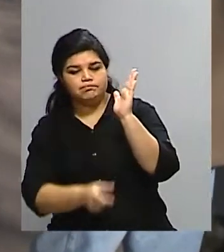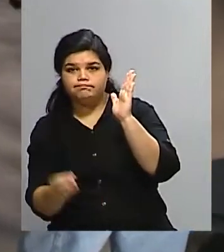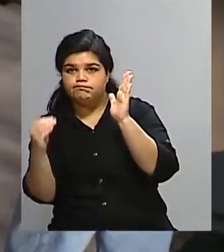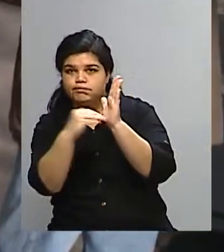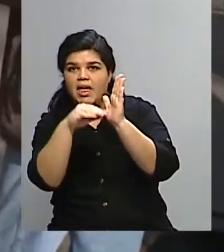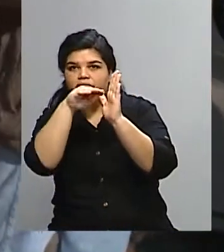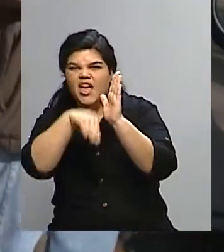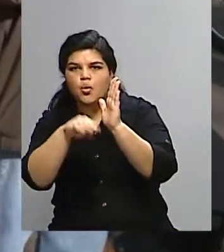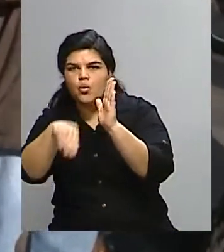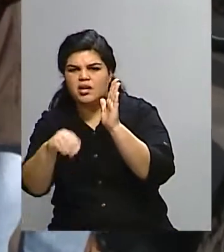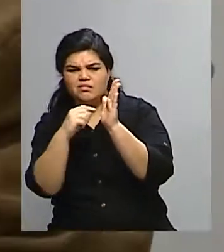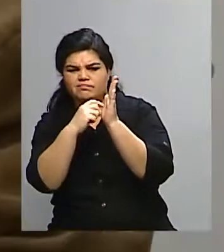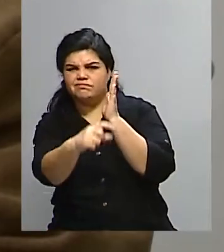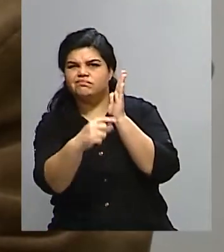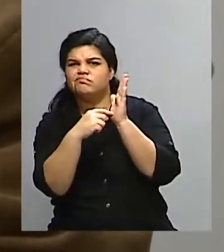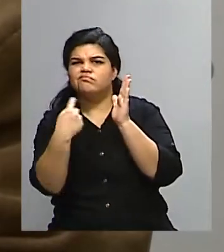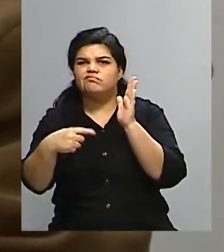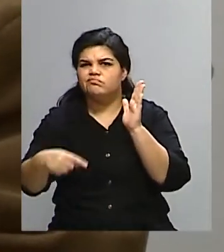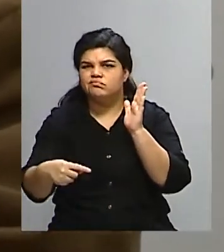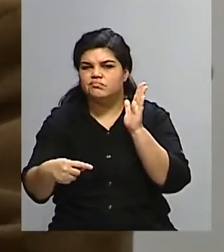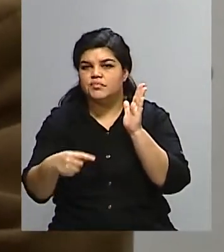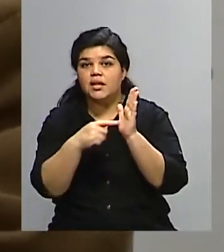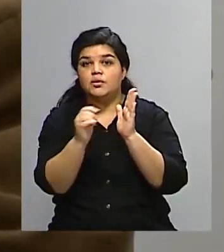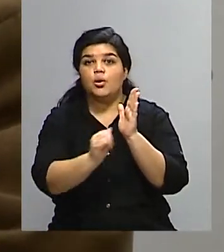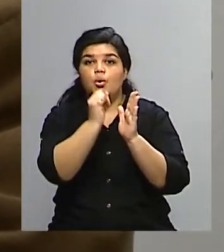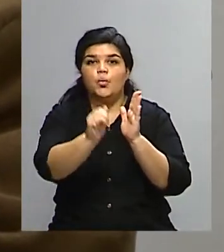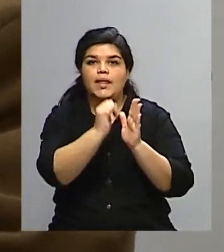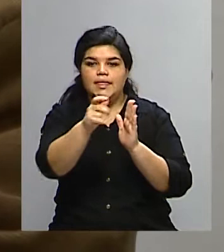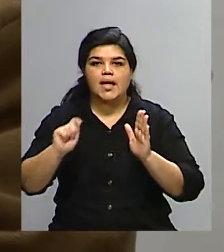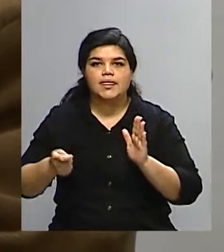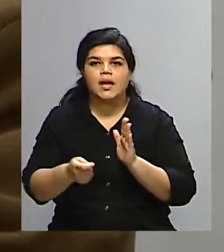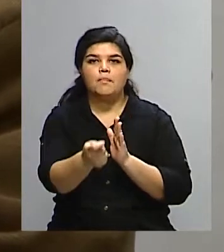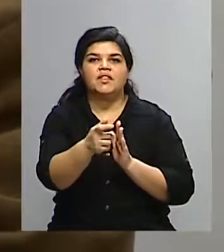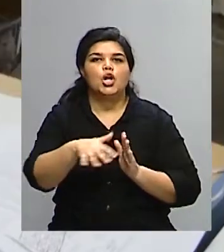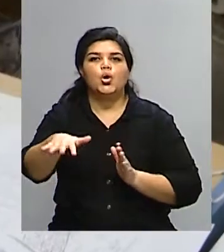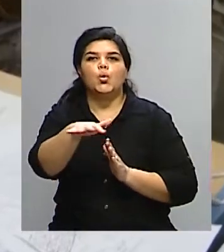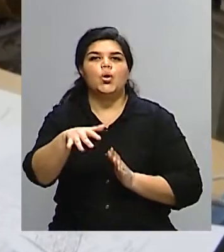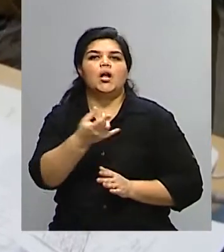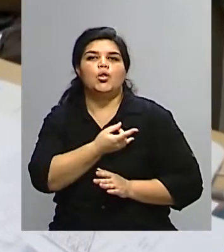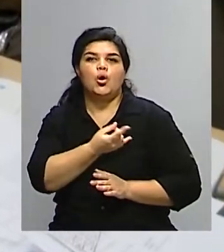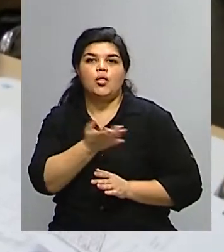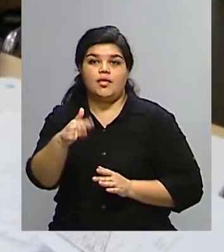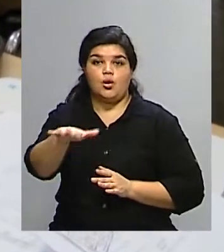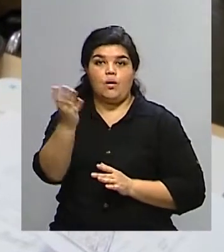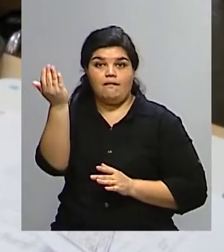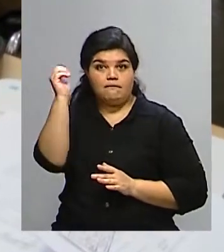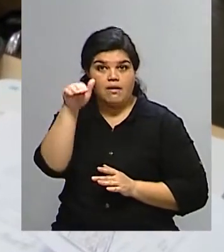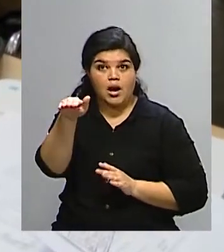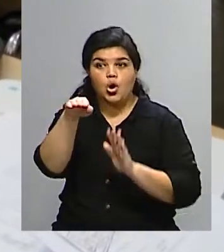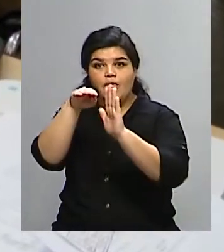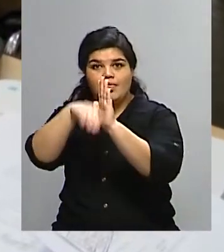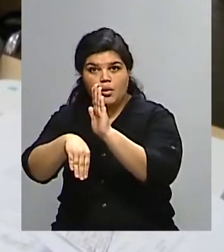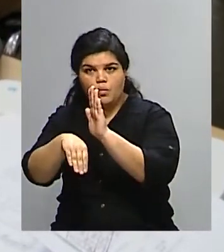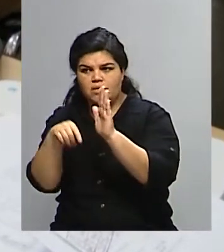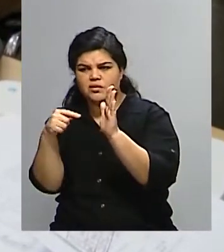que les refieren de que son trámites que han realizado en un banco y demás. Bueno, esto, más allá de ser un